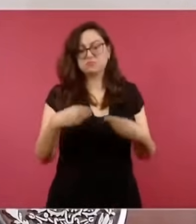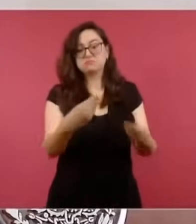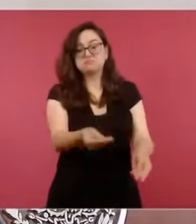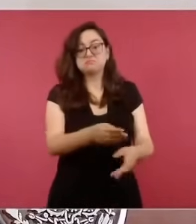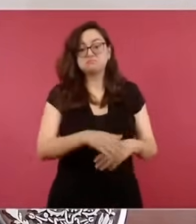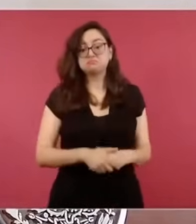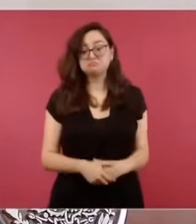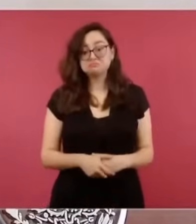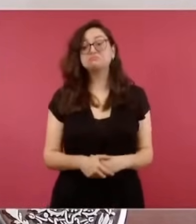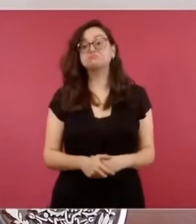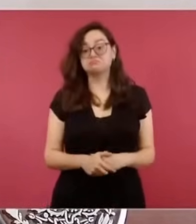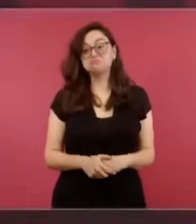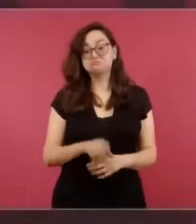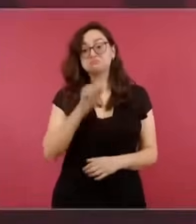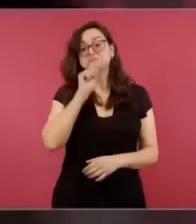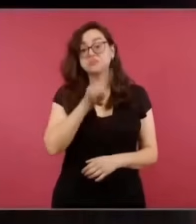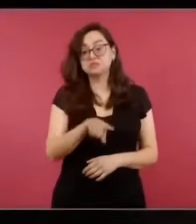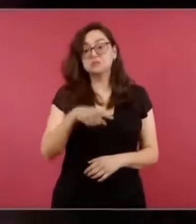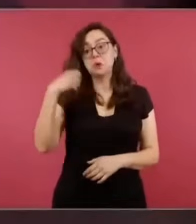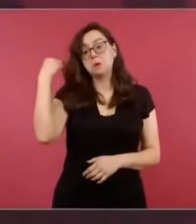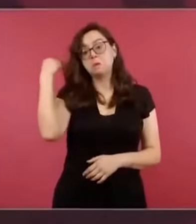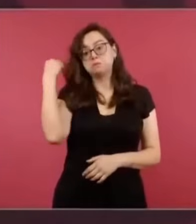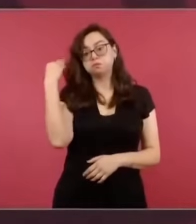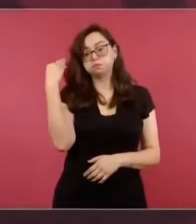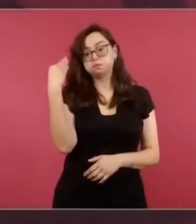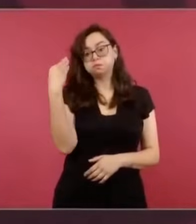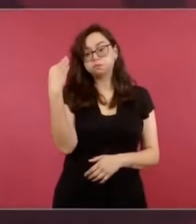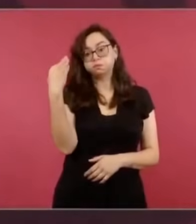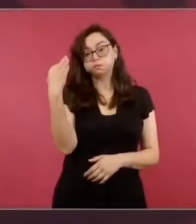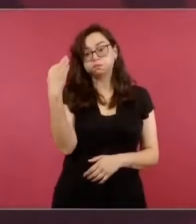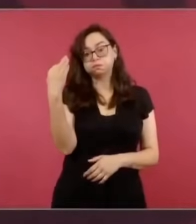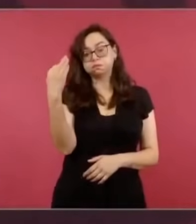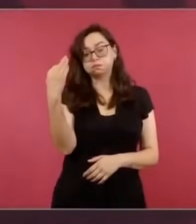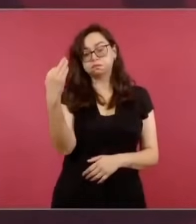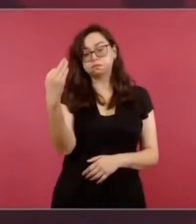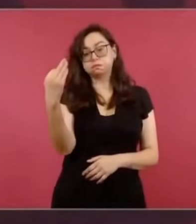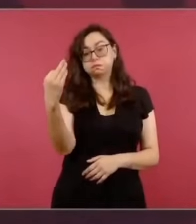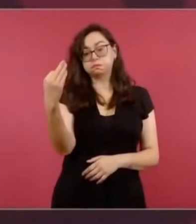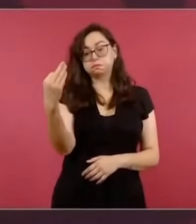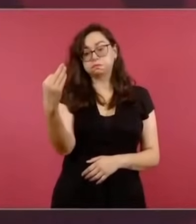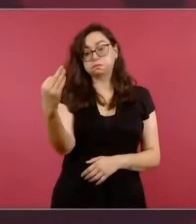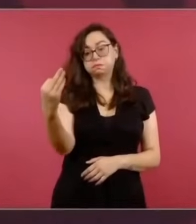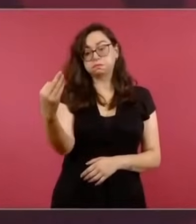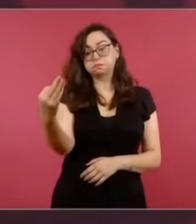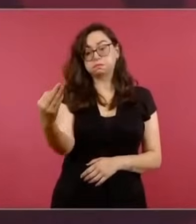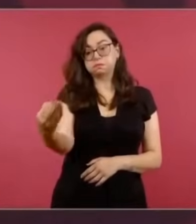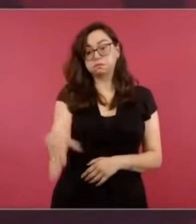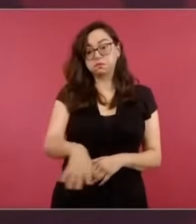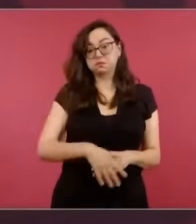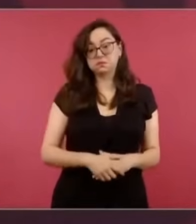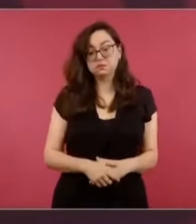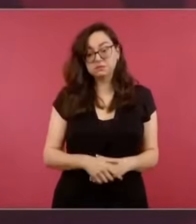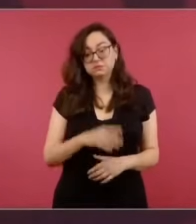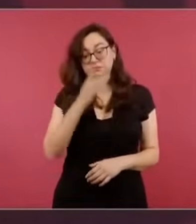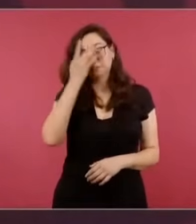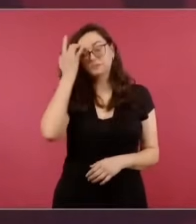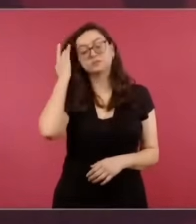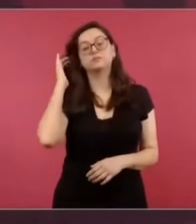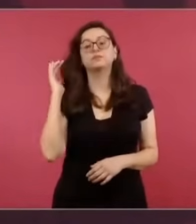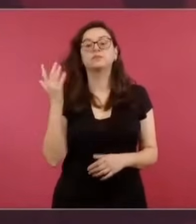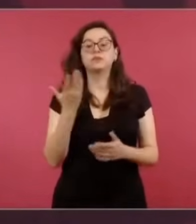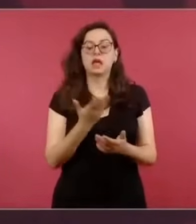está. Y ya hay otros